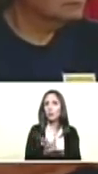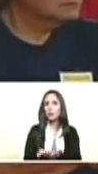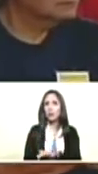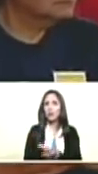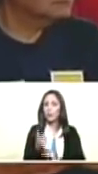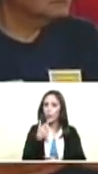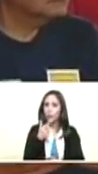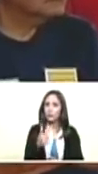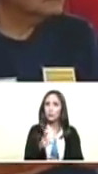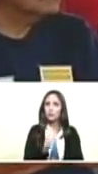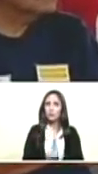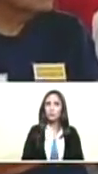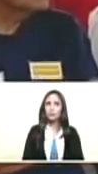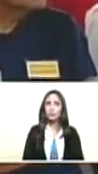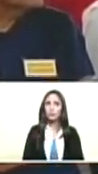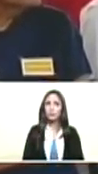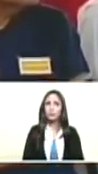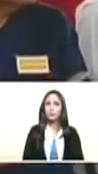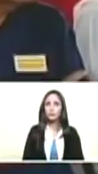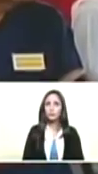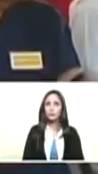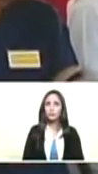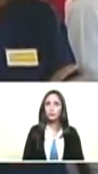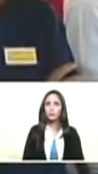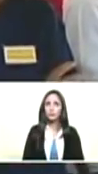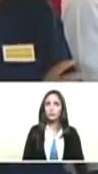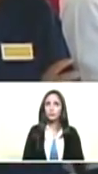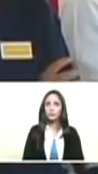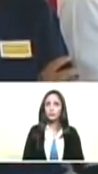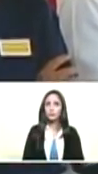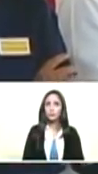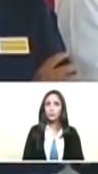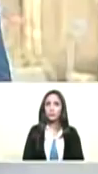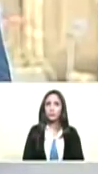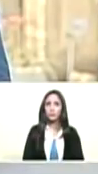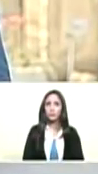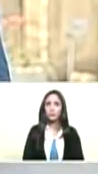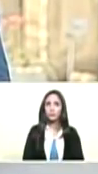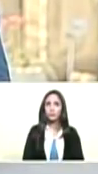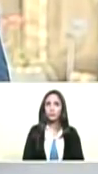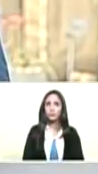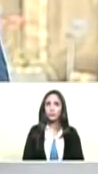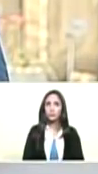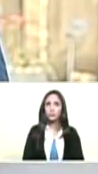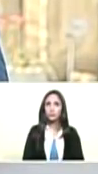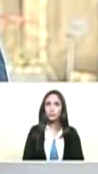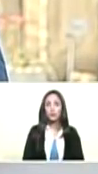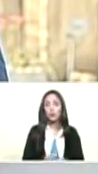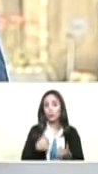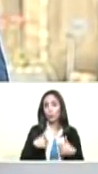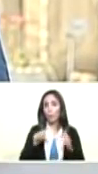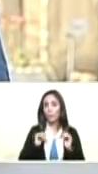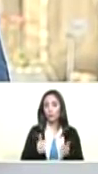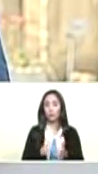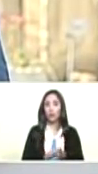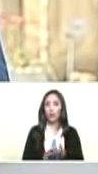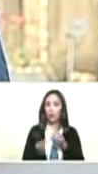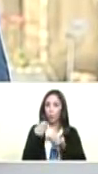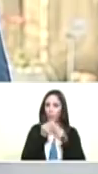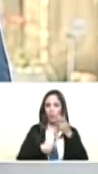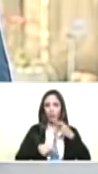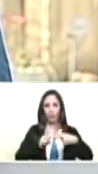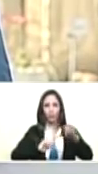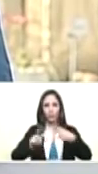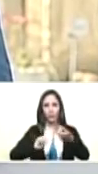los puedo decir porque lo tengo fresquecito aquí, mira. Cuando yo arranqué con los CLAP, yo escuché a alguna gente que dijo, ay